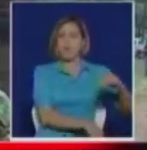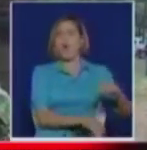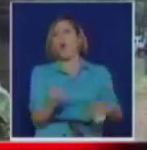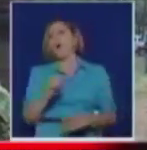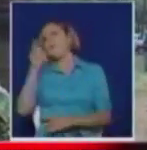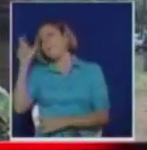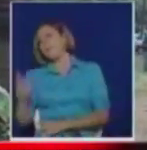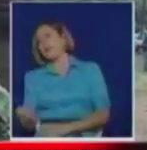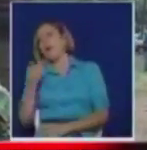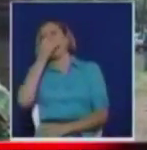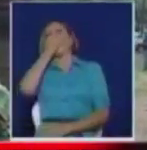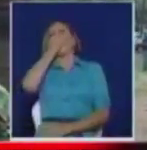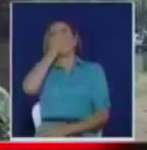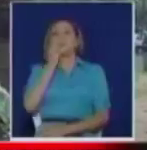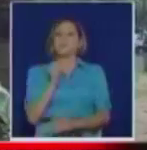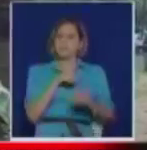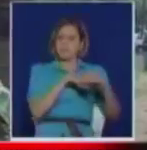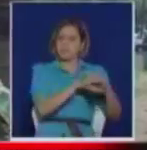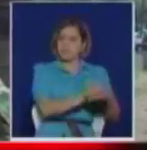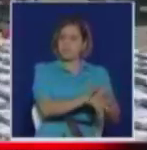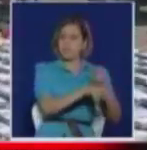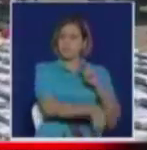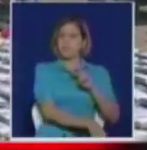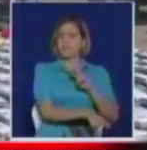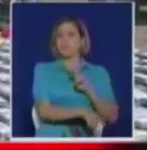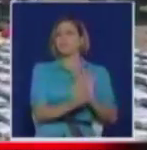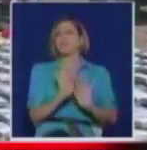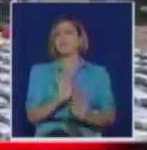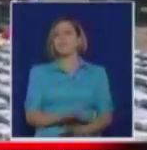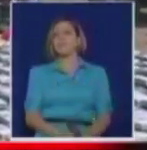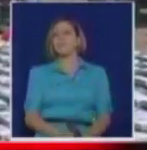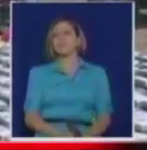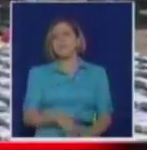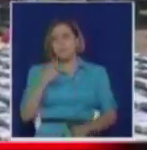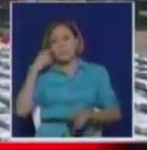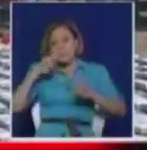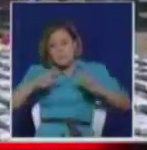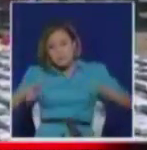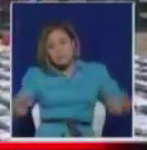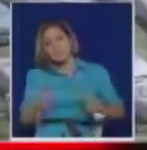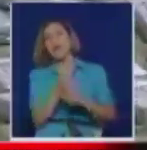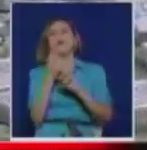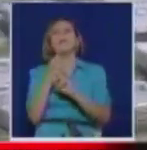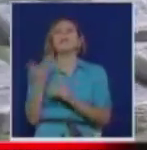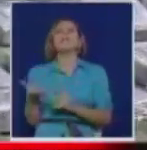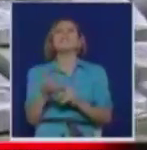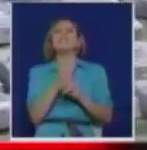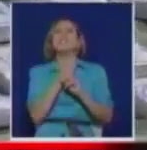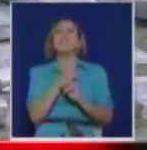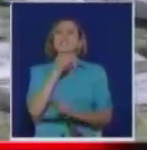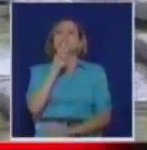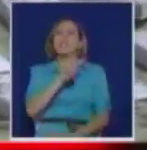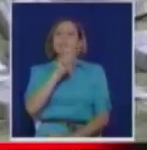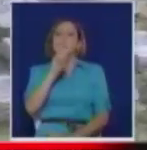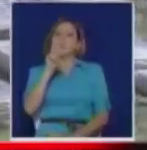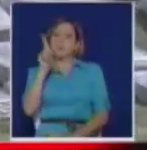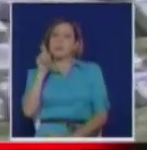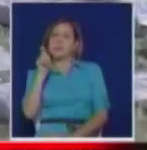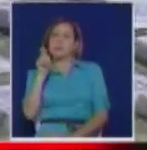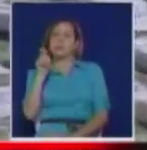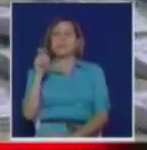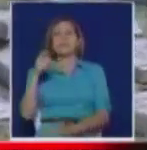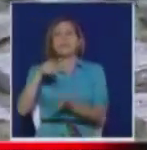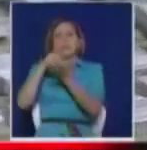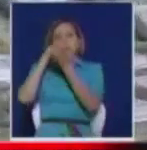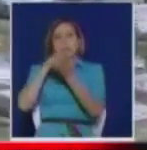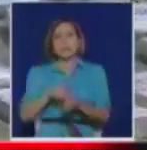secuestrados o personal retenido por esta organización. En la misma operación fueron encontrados 226 kilos de clorhidrato de cocaína, avaluados